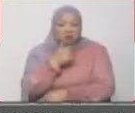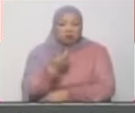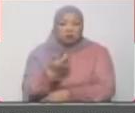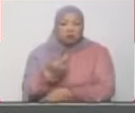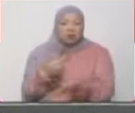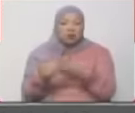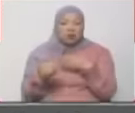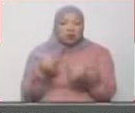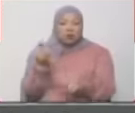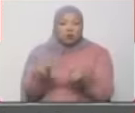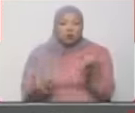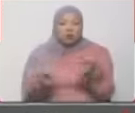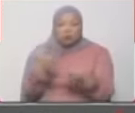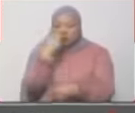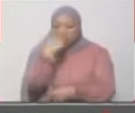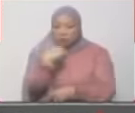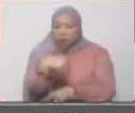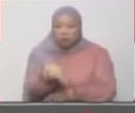de gente que tiene